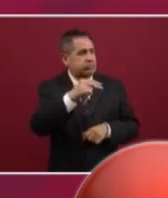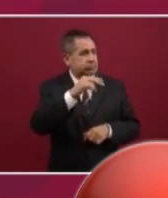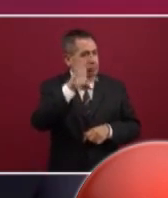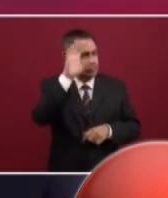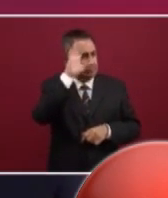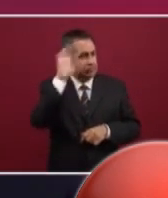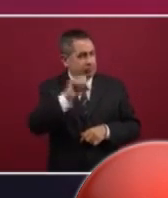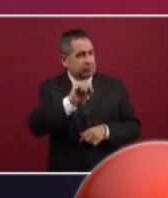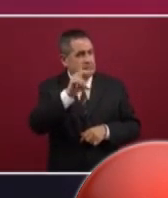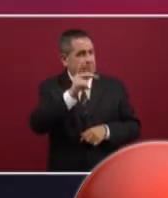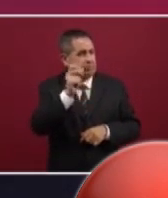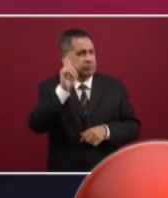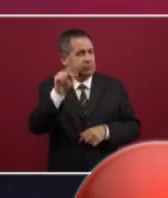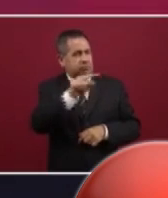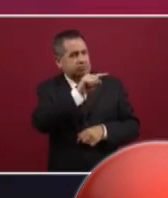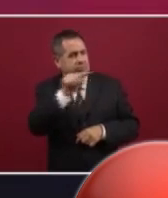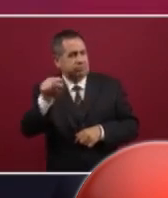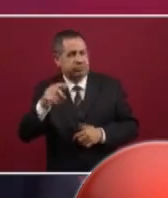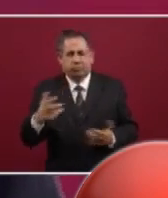Pavón,